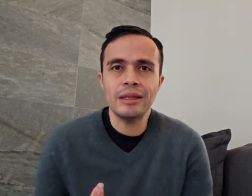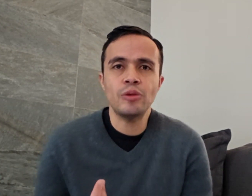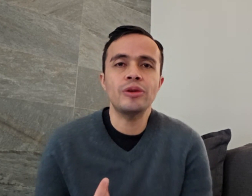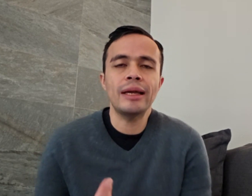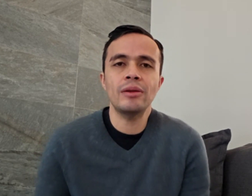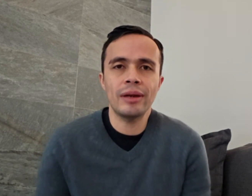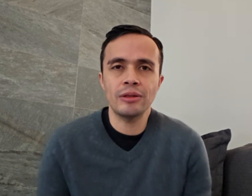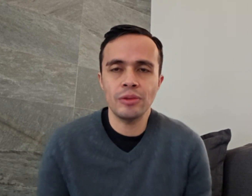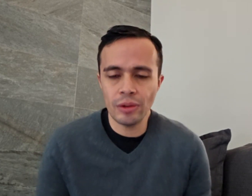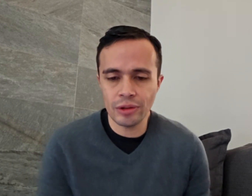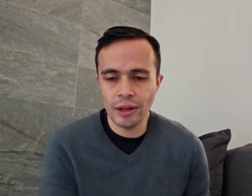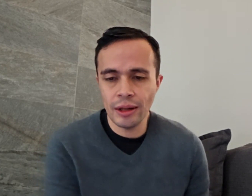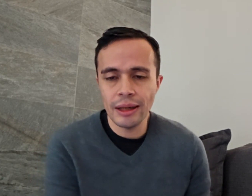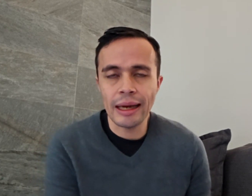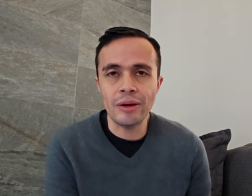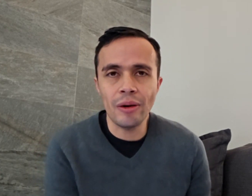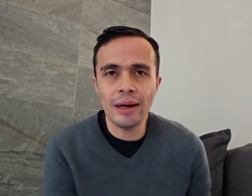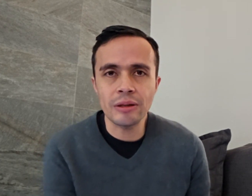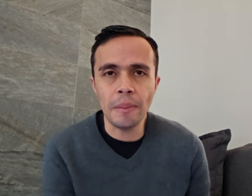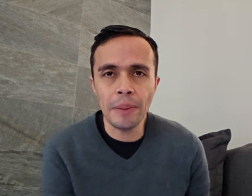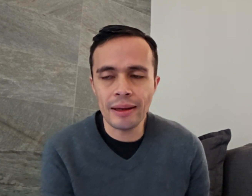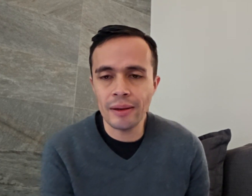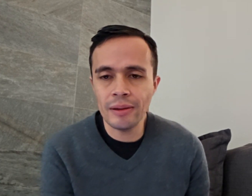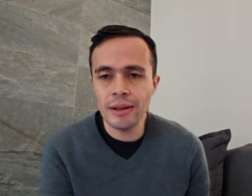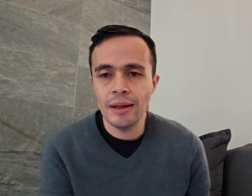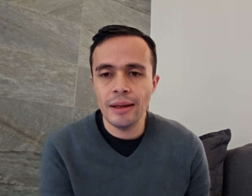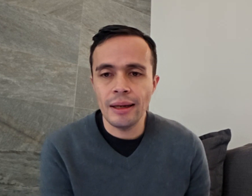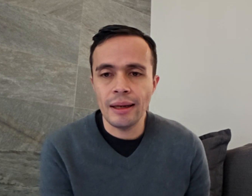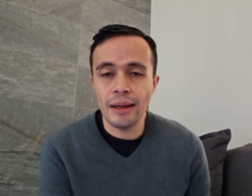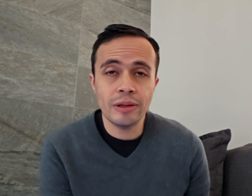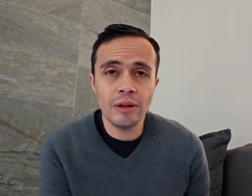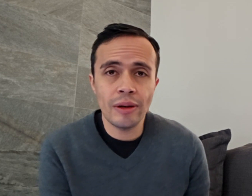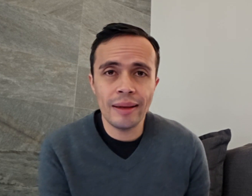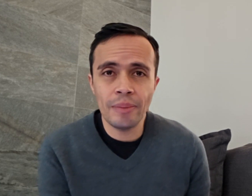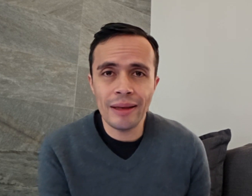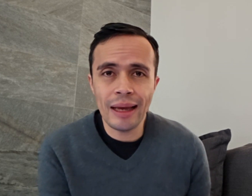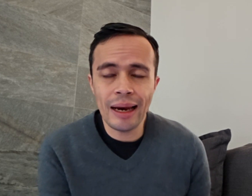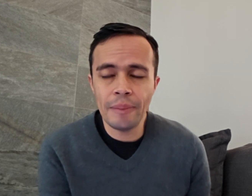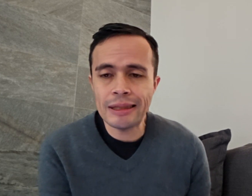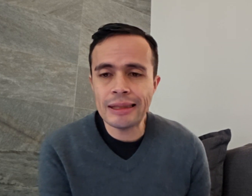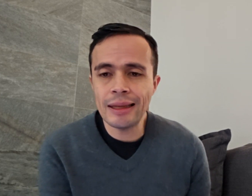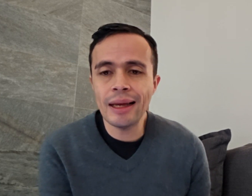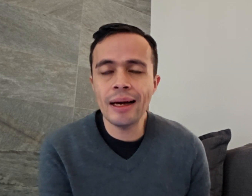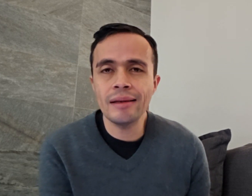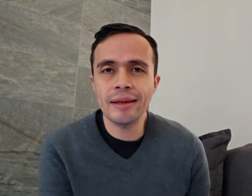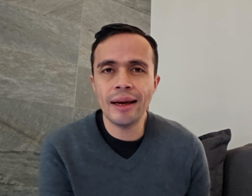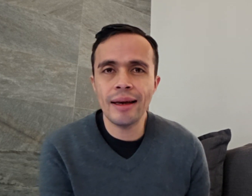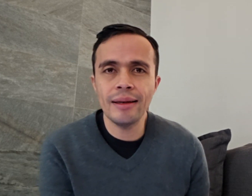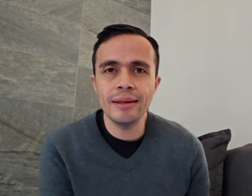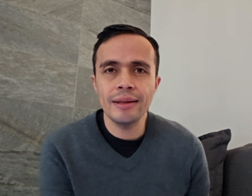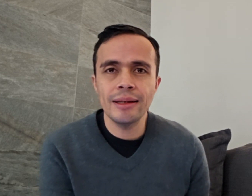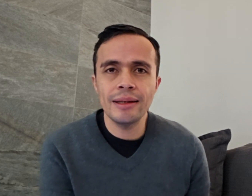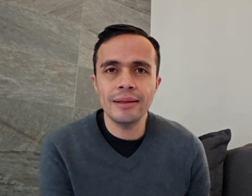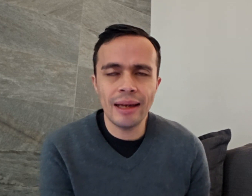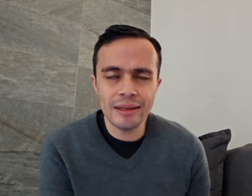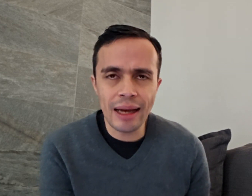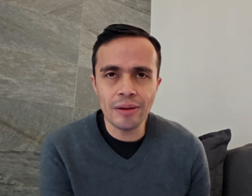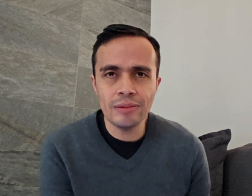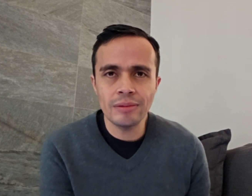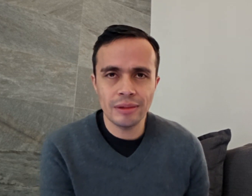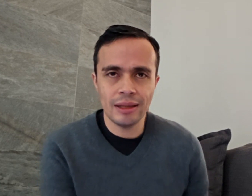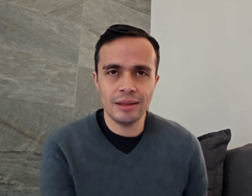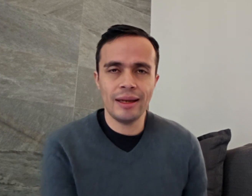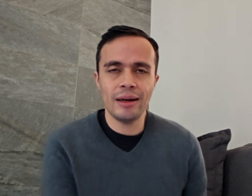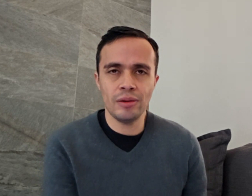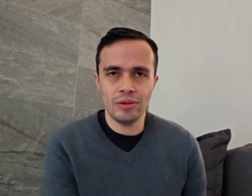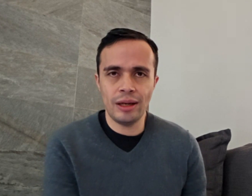están inmiscuyendo en asuntos que no les competen, ¿no? Entonces, lo que plantea la presidenta es que sería